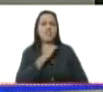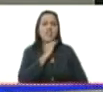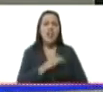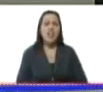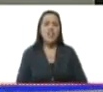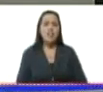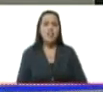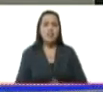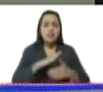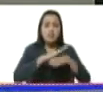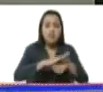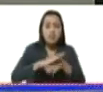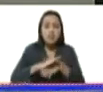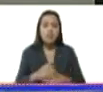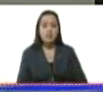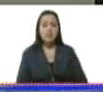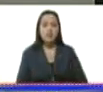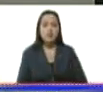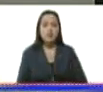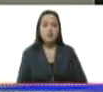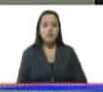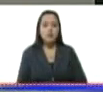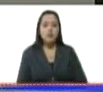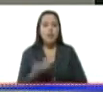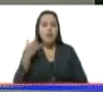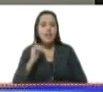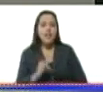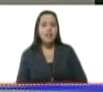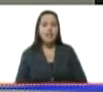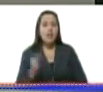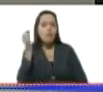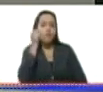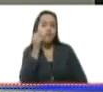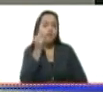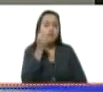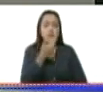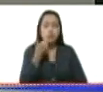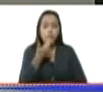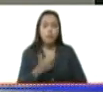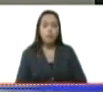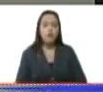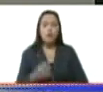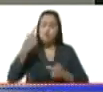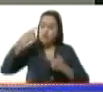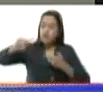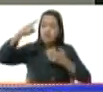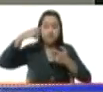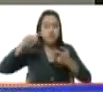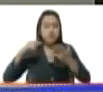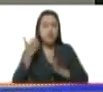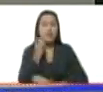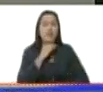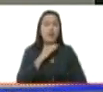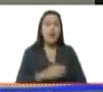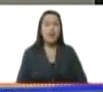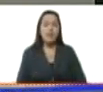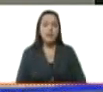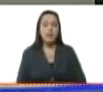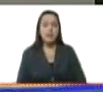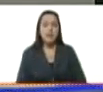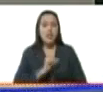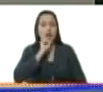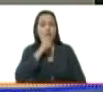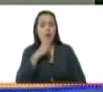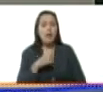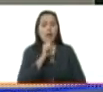venéreas, que trajo el sarampión, que trajo todas las enfermedades, Darío, y los abuelos de